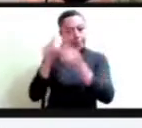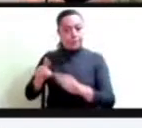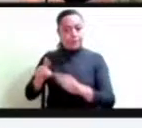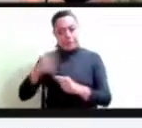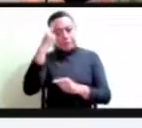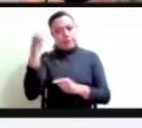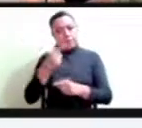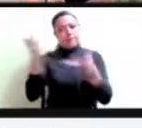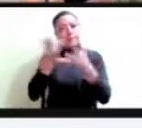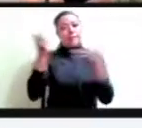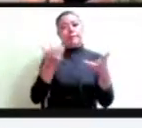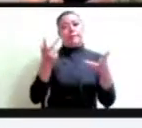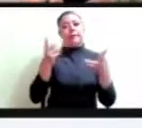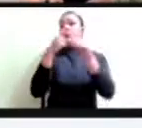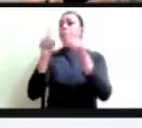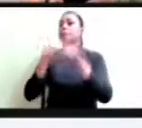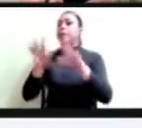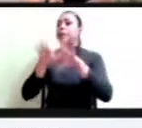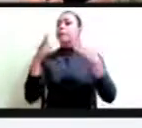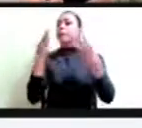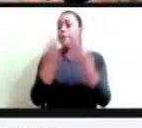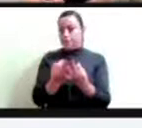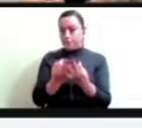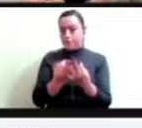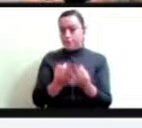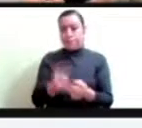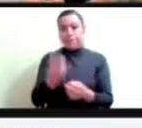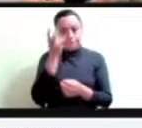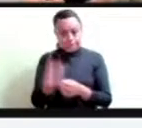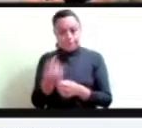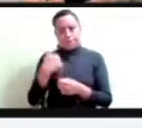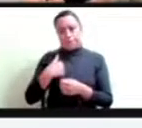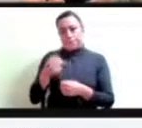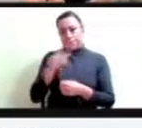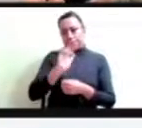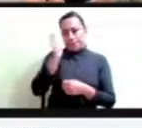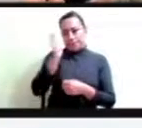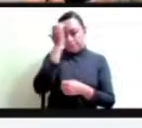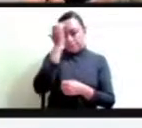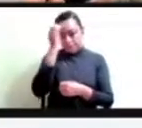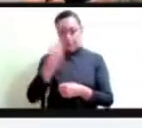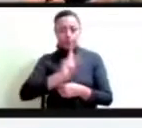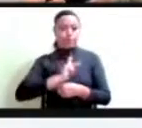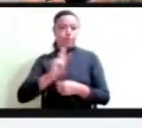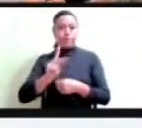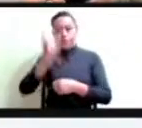ello le reconozco mi aprendizaje